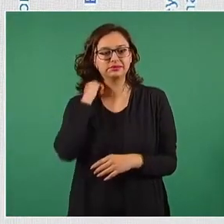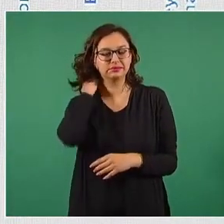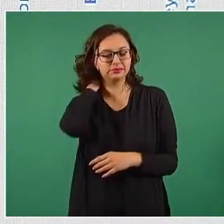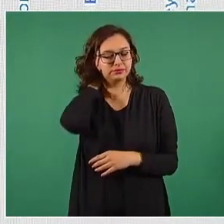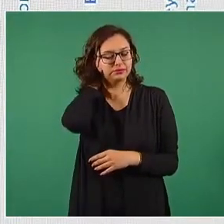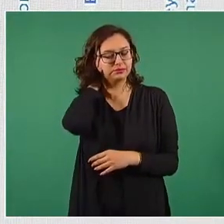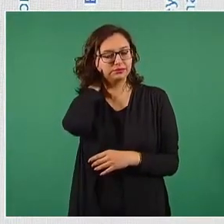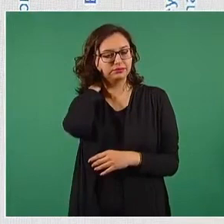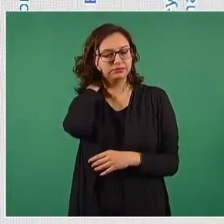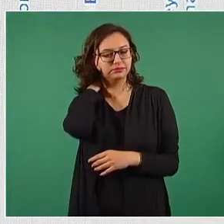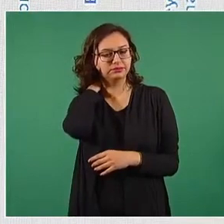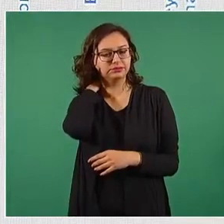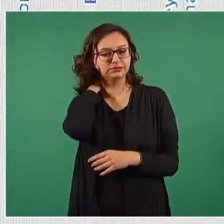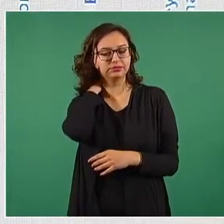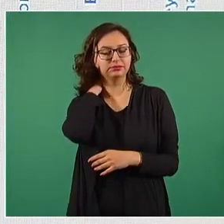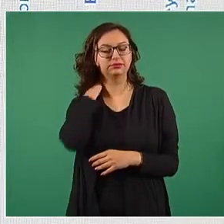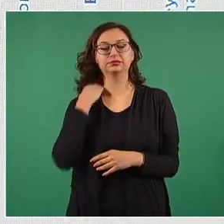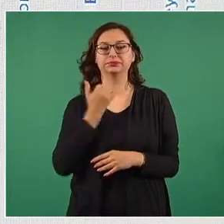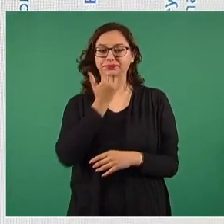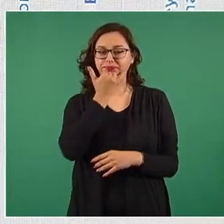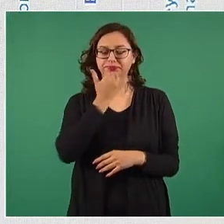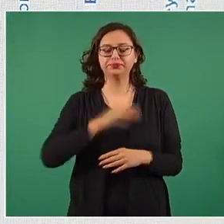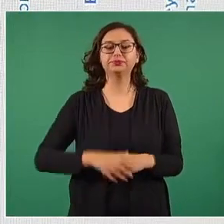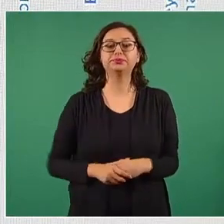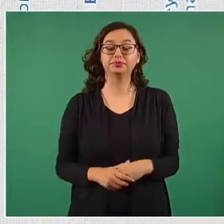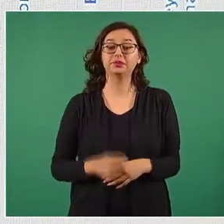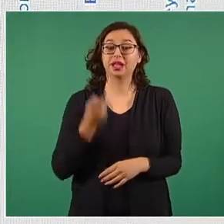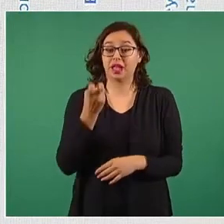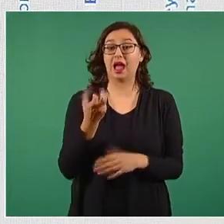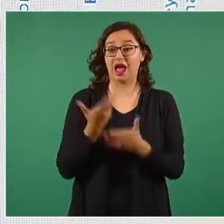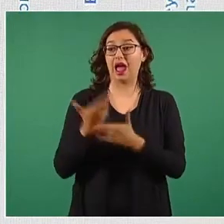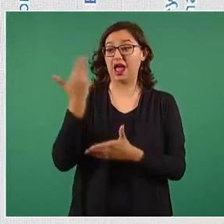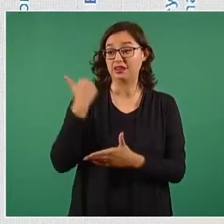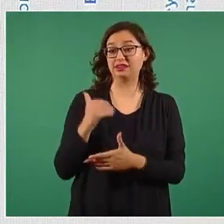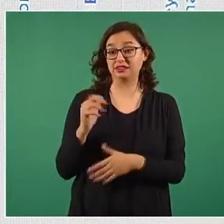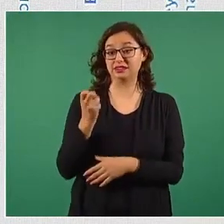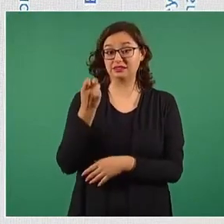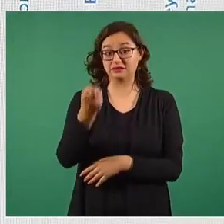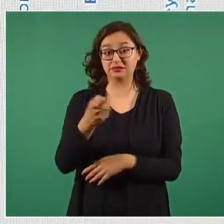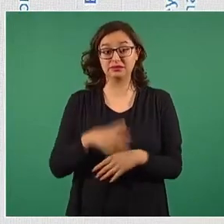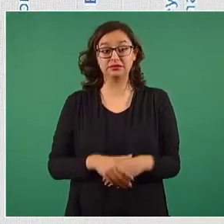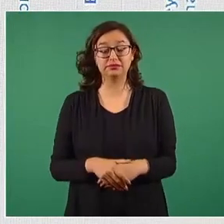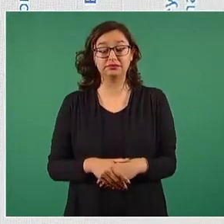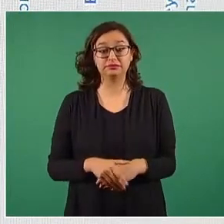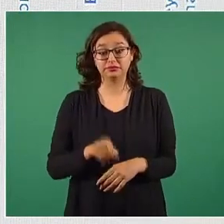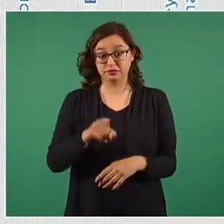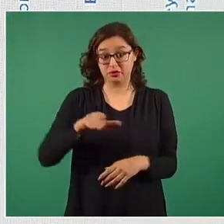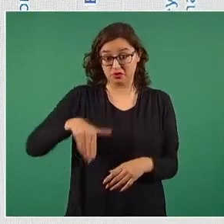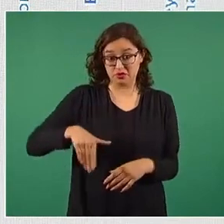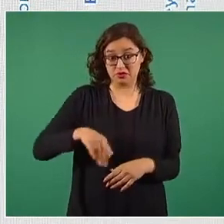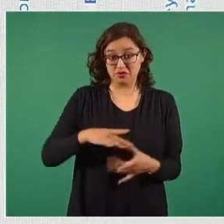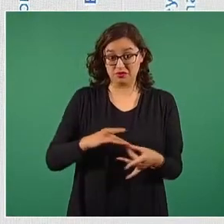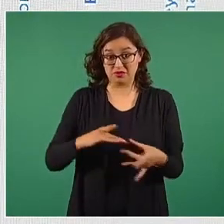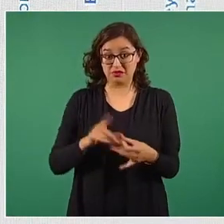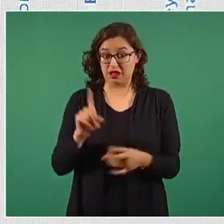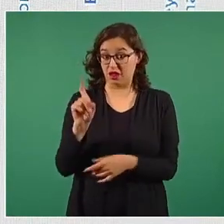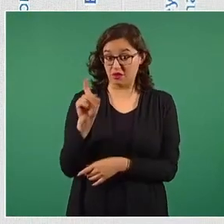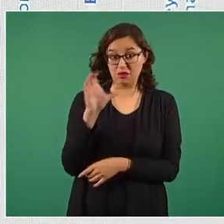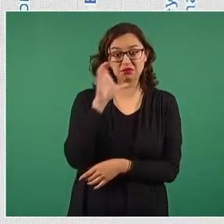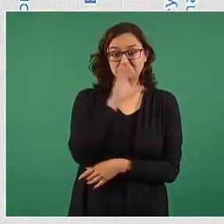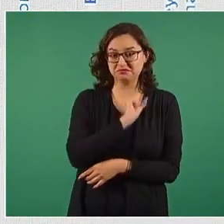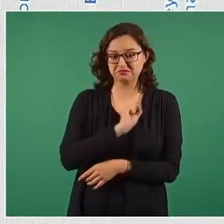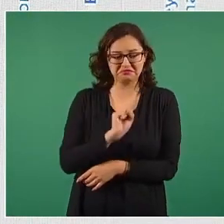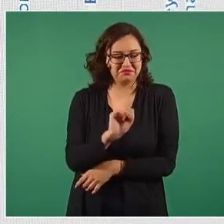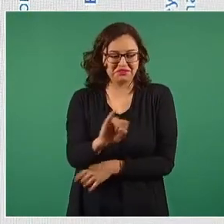Pues eso era lo que sucedía. Por eso lo que dices de Michoacán, claro, digo, de Aguascalientes,